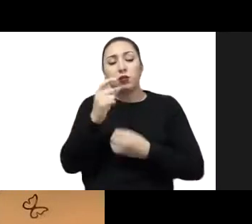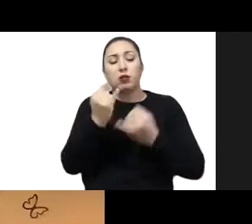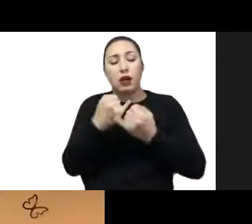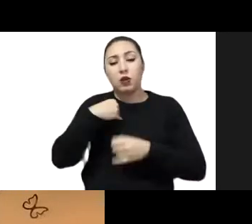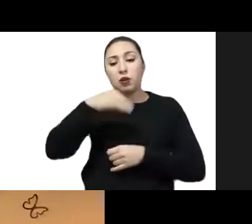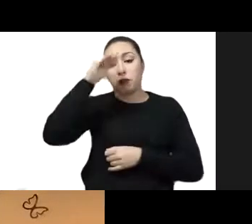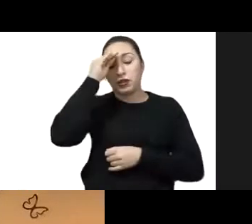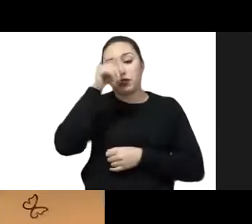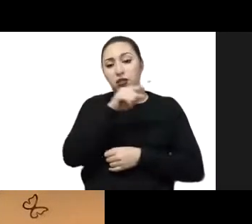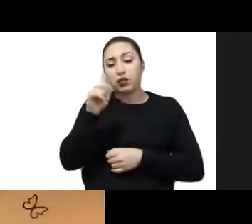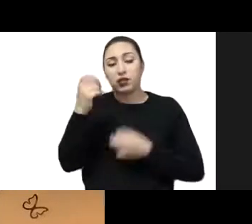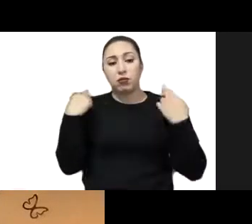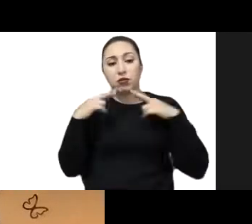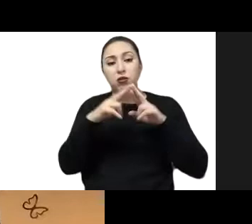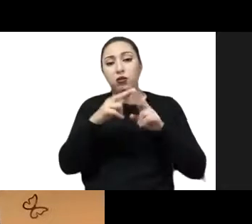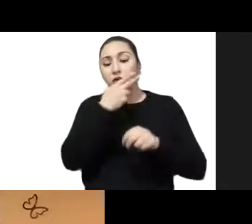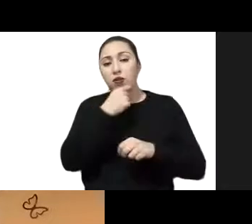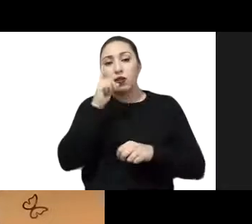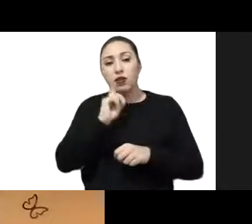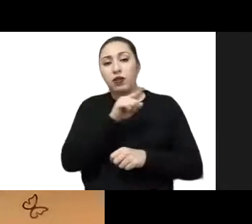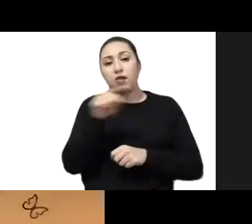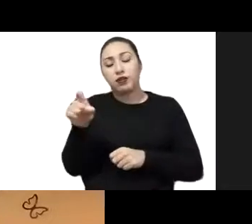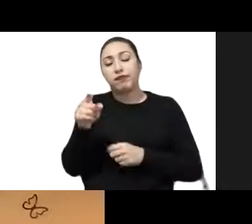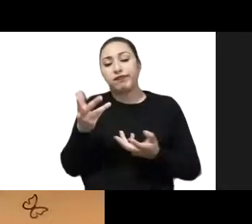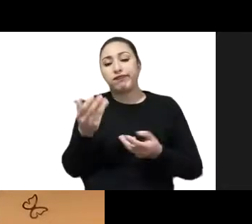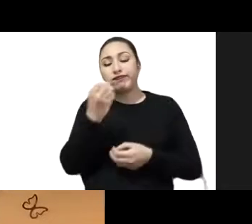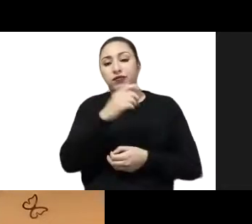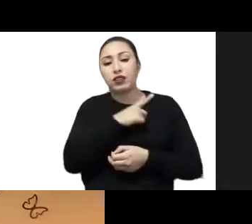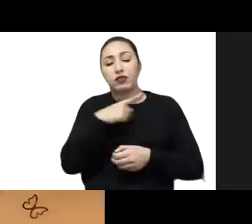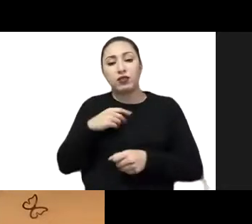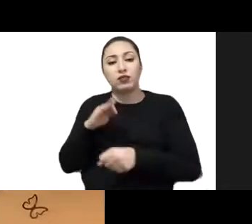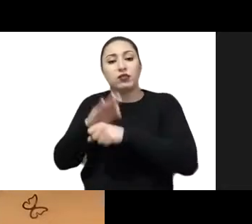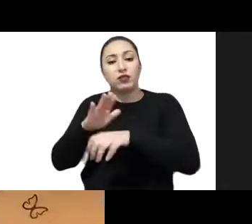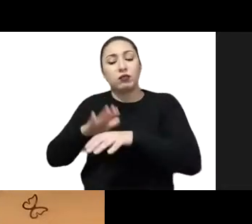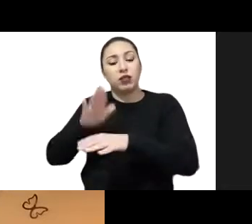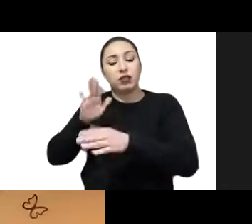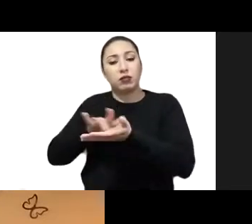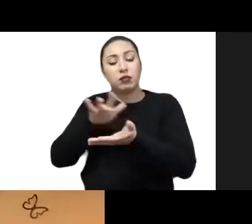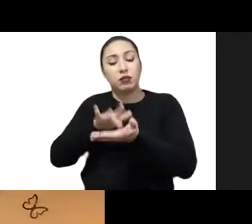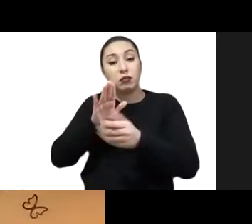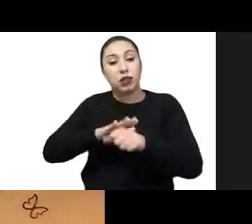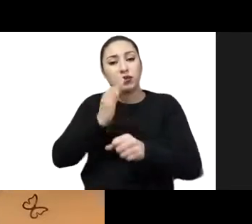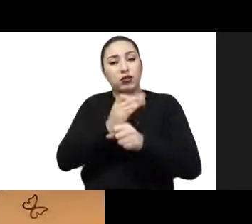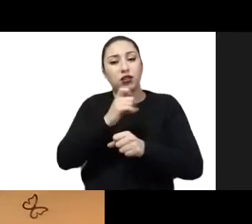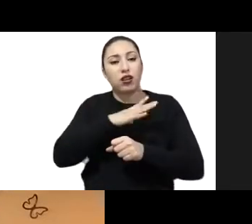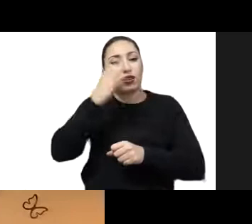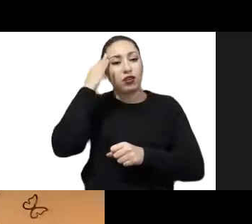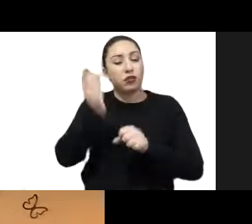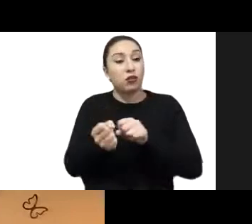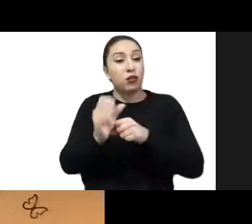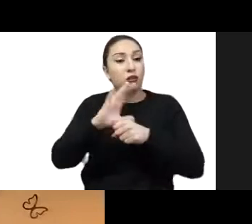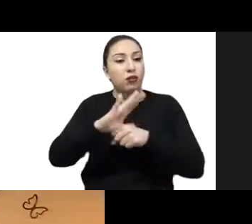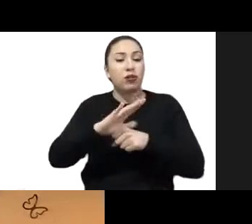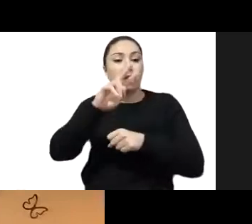los profesores son las personas que deben de estar más apoyados en esta situación. La valorización para